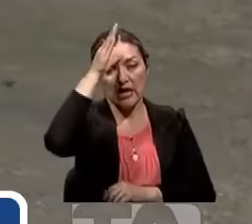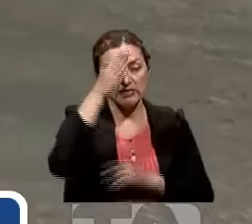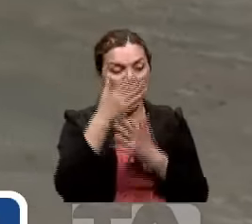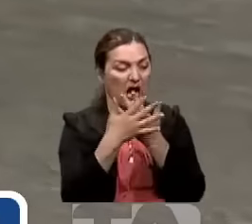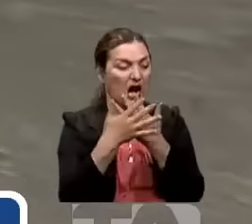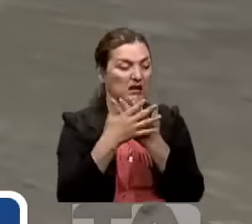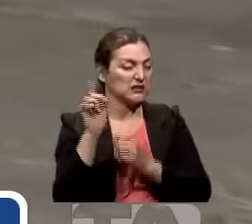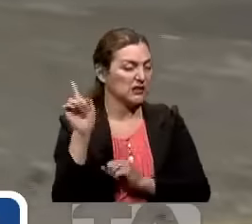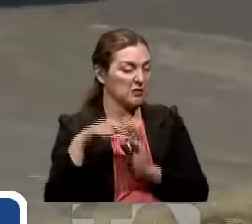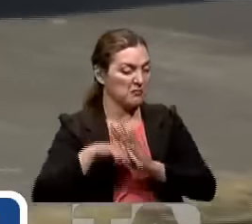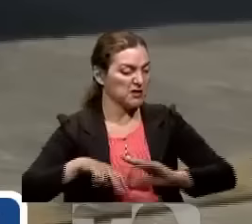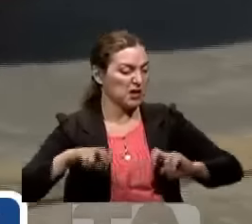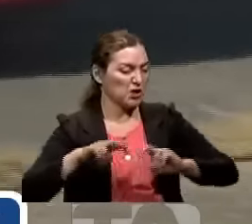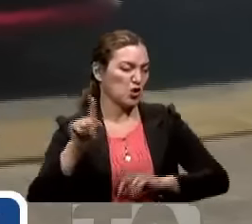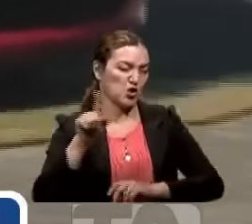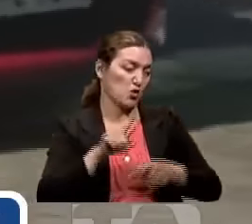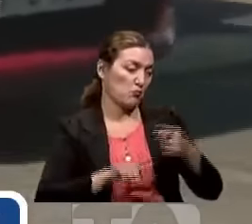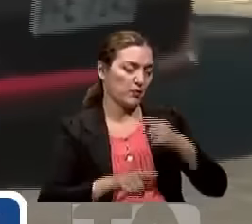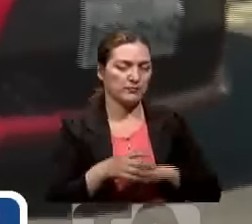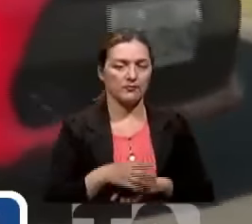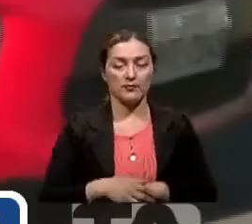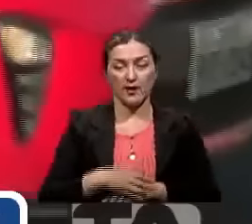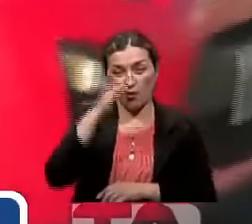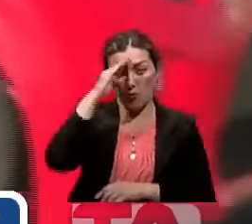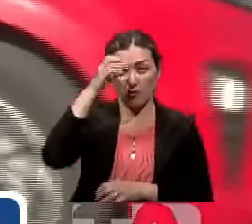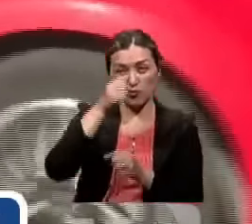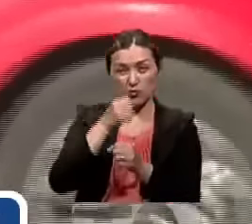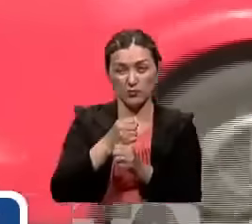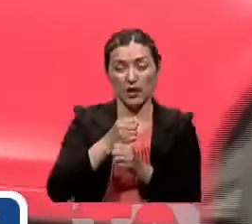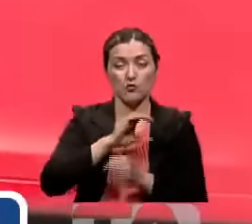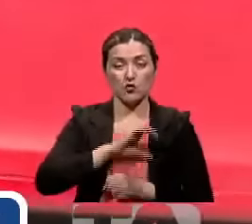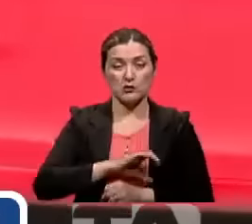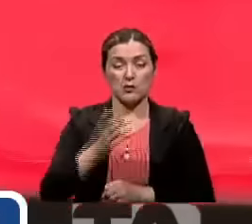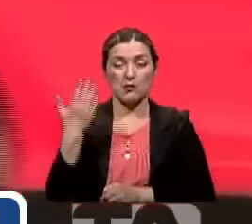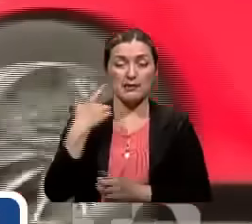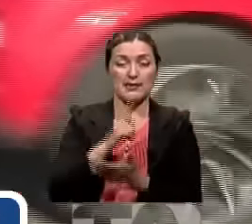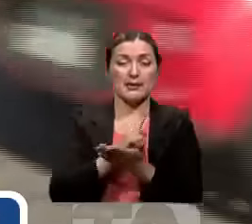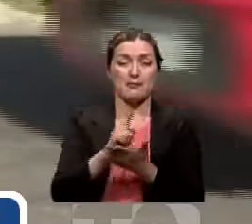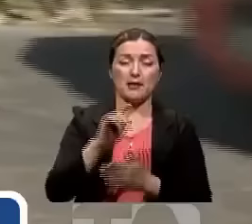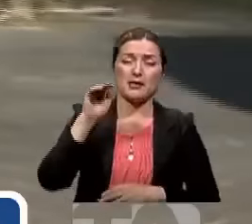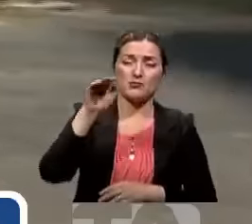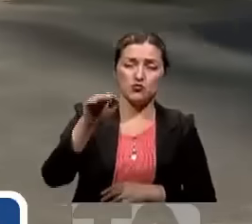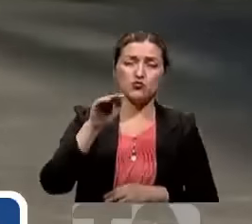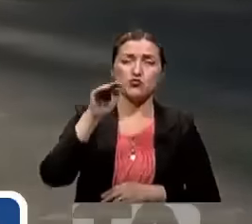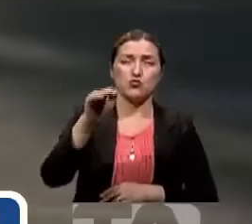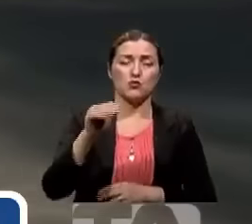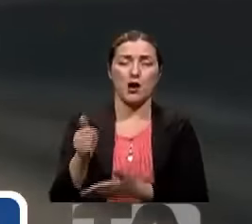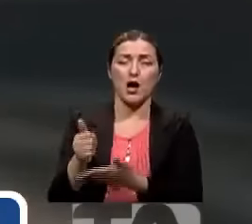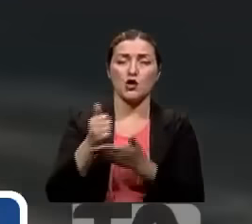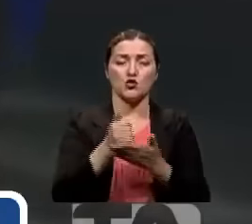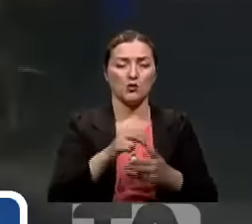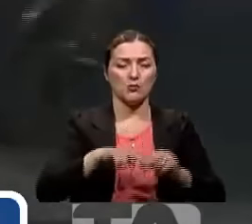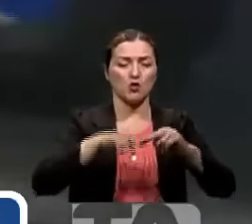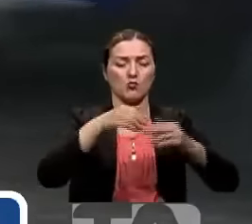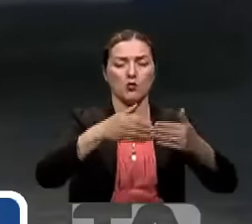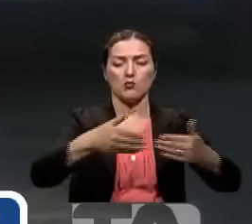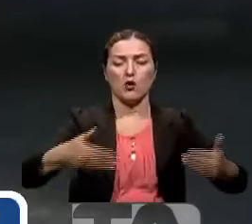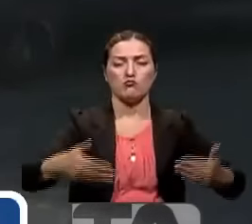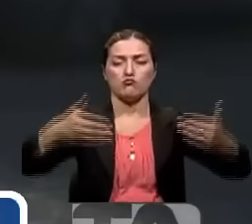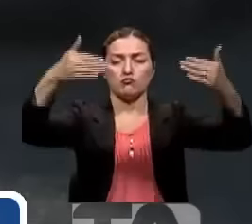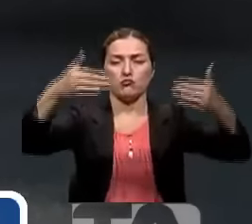que han pedido desde hace semanas al municipio que les den la línea de fábrica y como no les dan, ellos no pueden rehacer